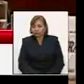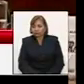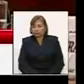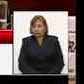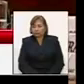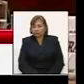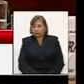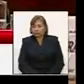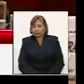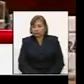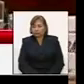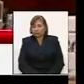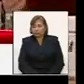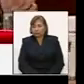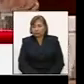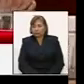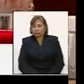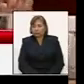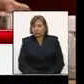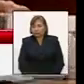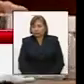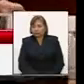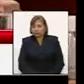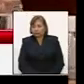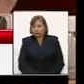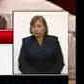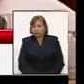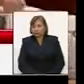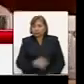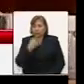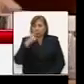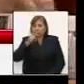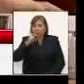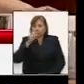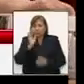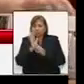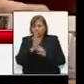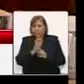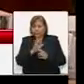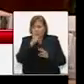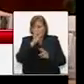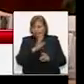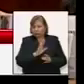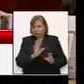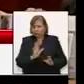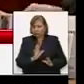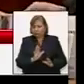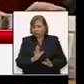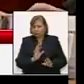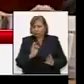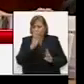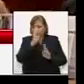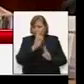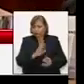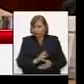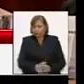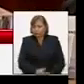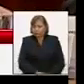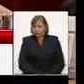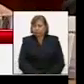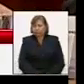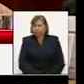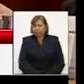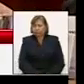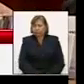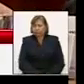ese caso se le nota. A los otros no se le notaba. Ya. Y no necesita, señor, faltarle respeto a nadie. No le digo, faltando si respeto no... a nadie aquí. Ya. Señor